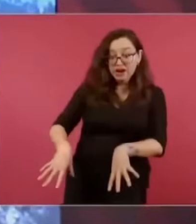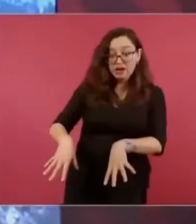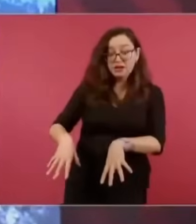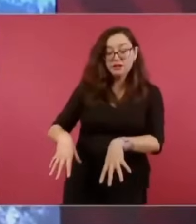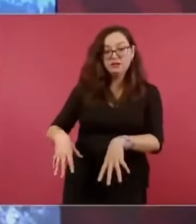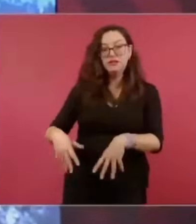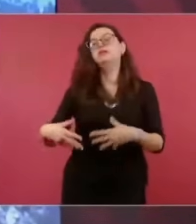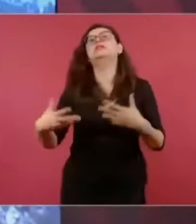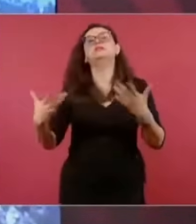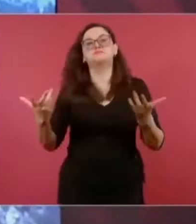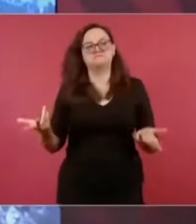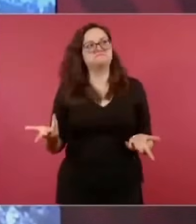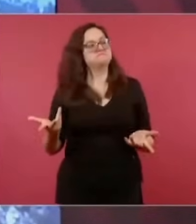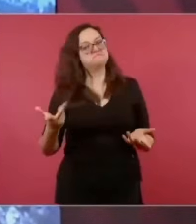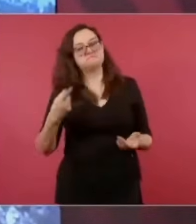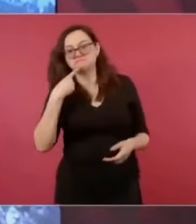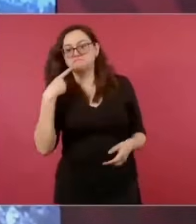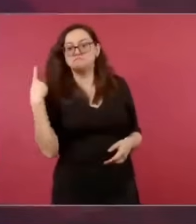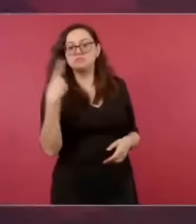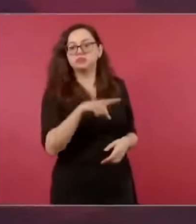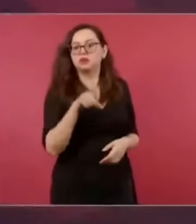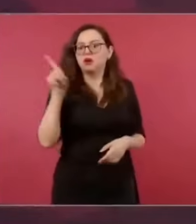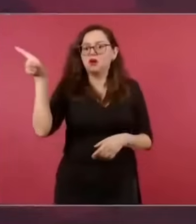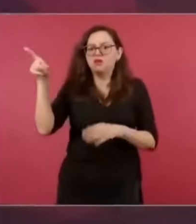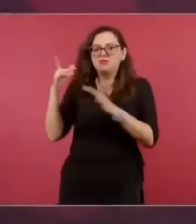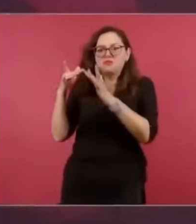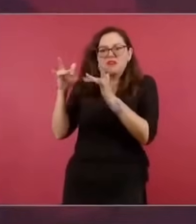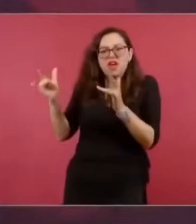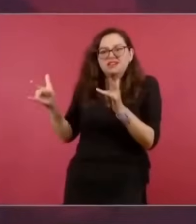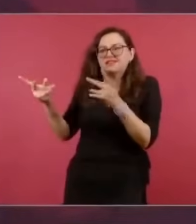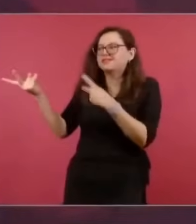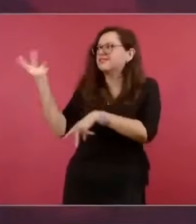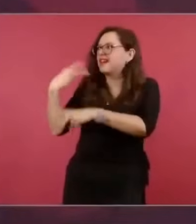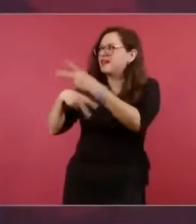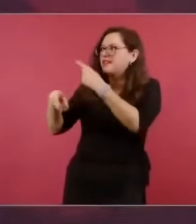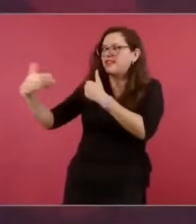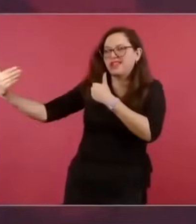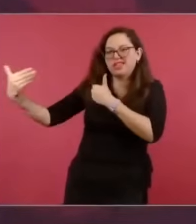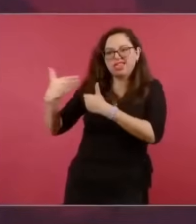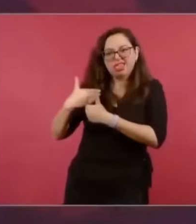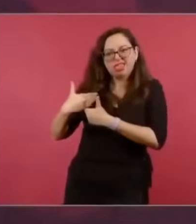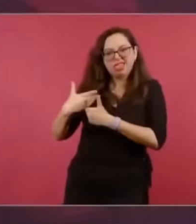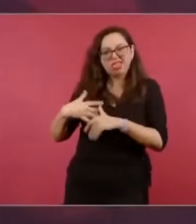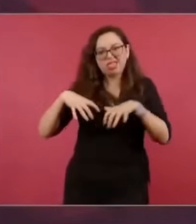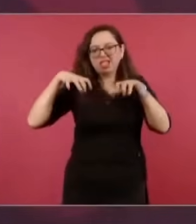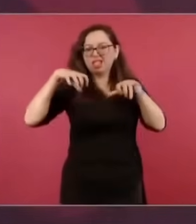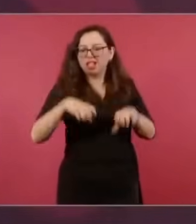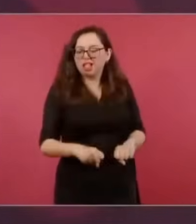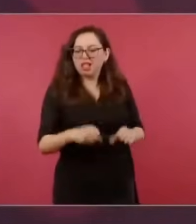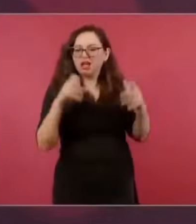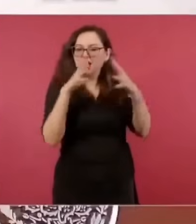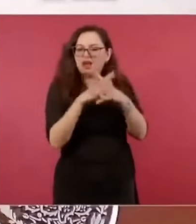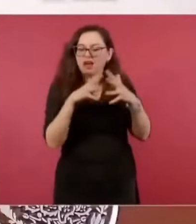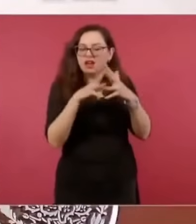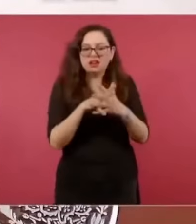por eso a esa intervención se le conoció, a esa guerra,